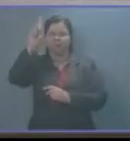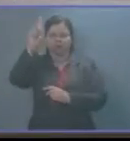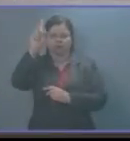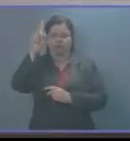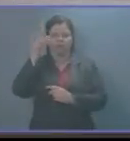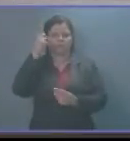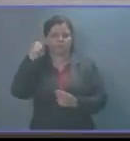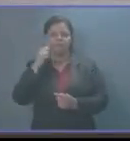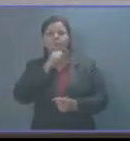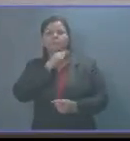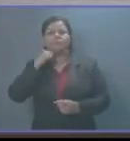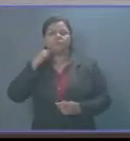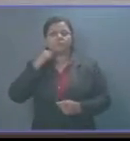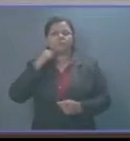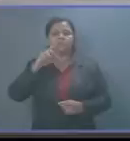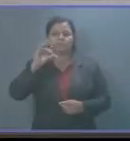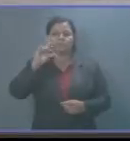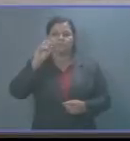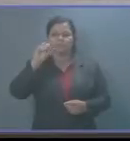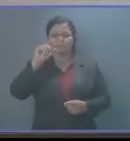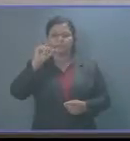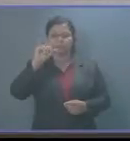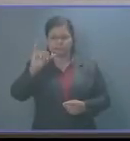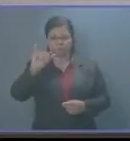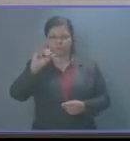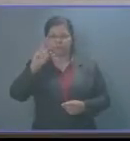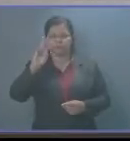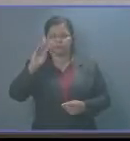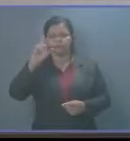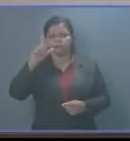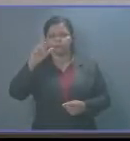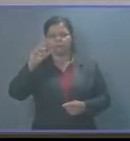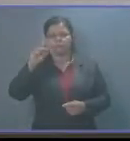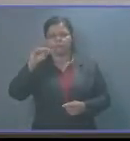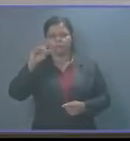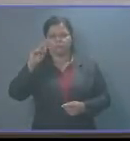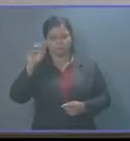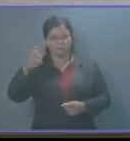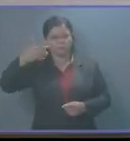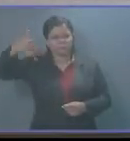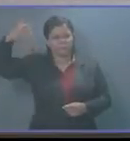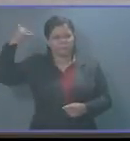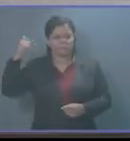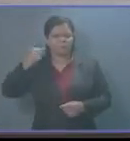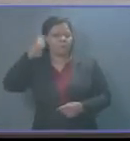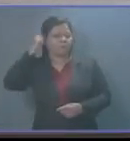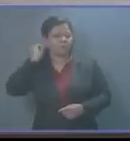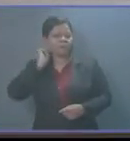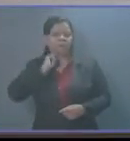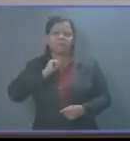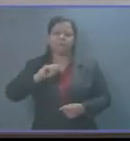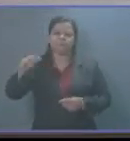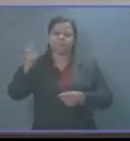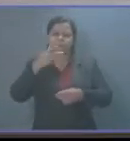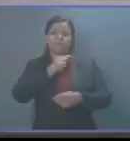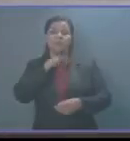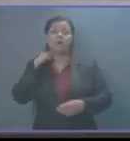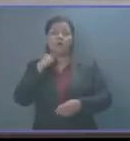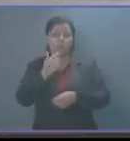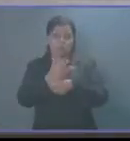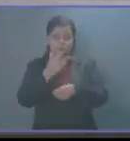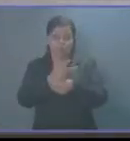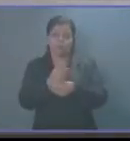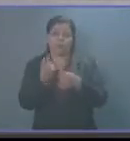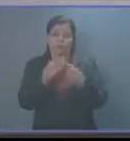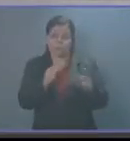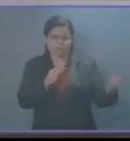don Fray Bernardino de Villalpando quien ese entonces se constituía como obispo de Guatemala, consagró a